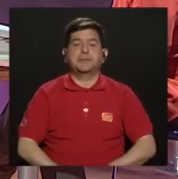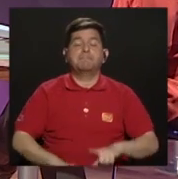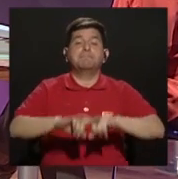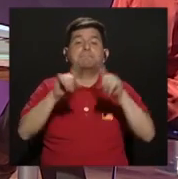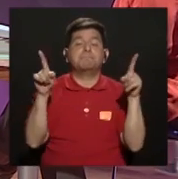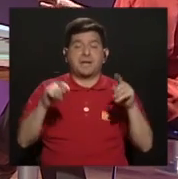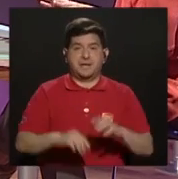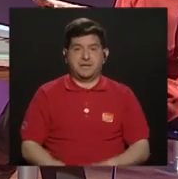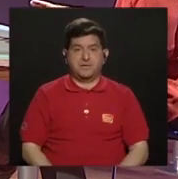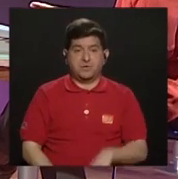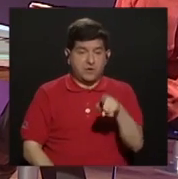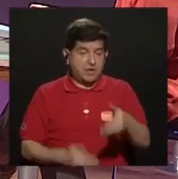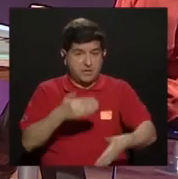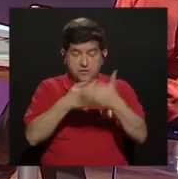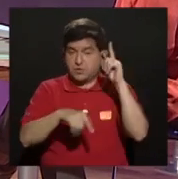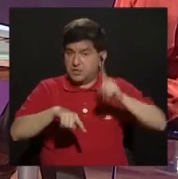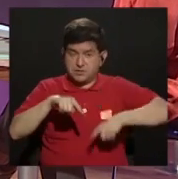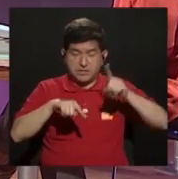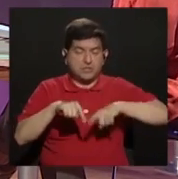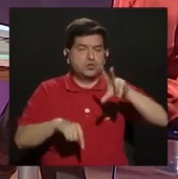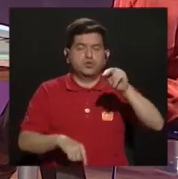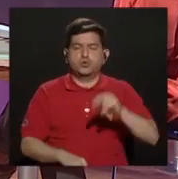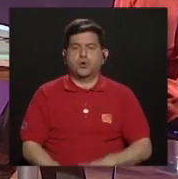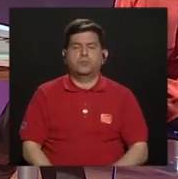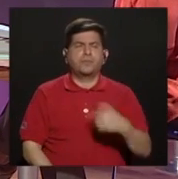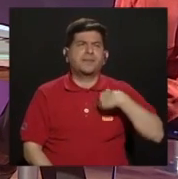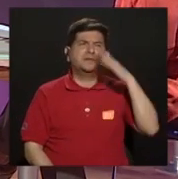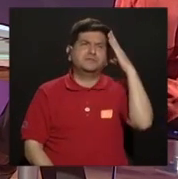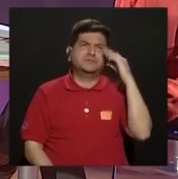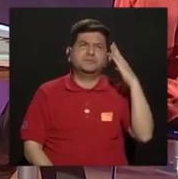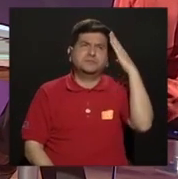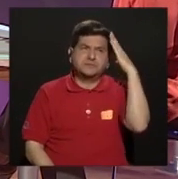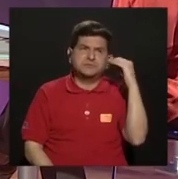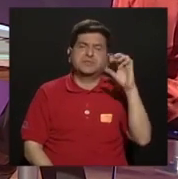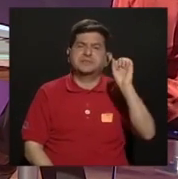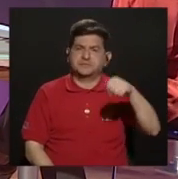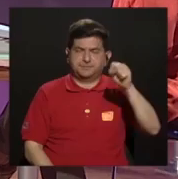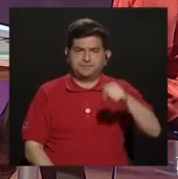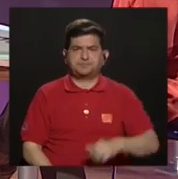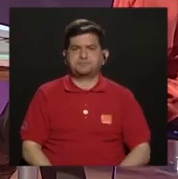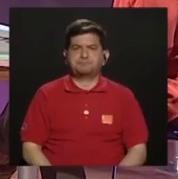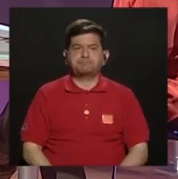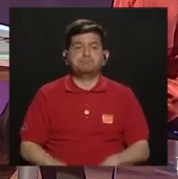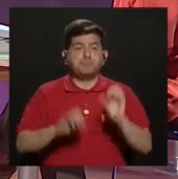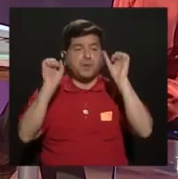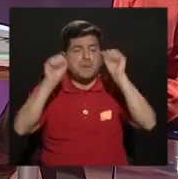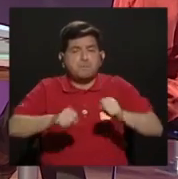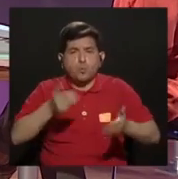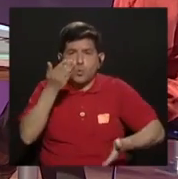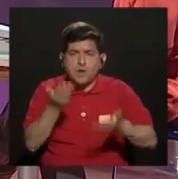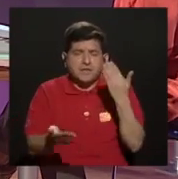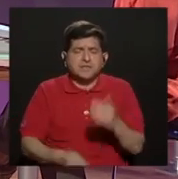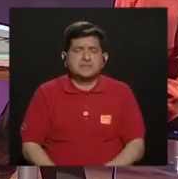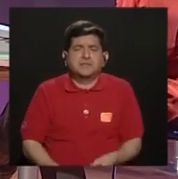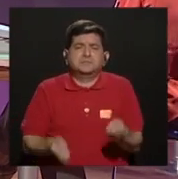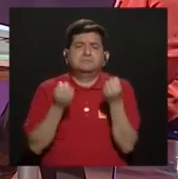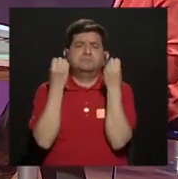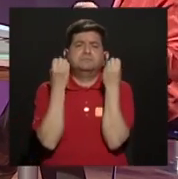Pero porque eso antes no era así, ¿verdad? No. He experimentado yo que pueden haber cualquier cantidad